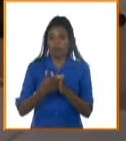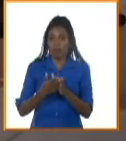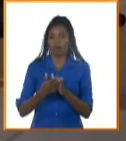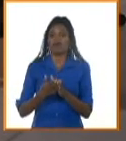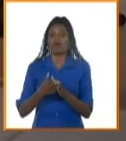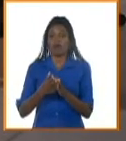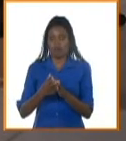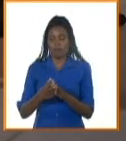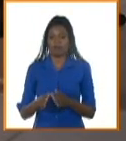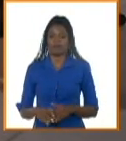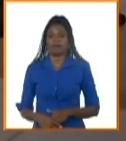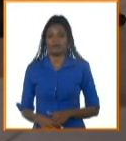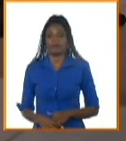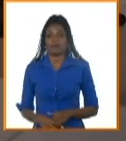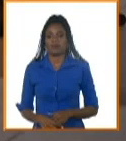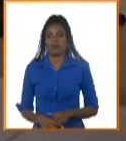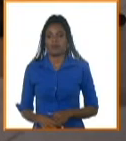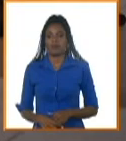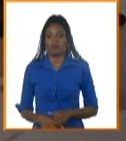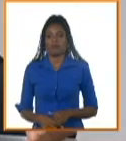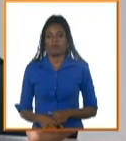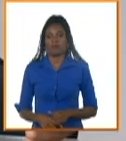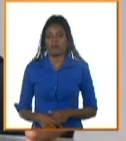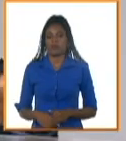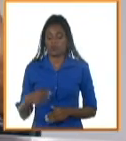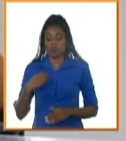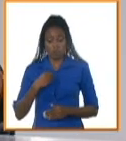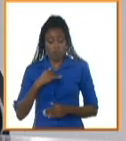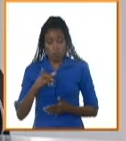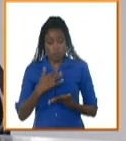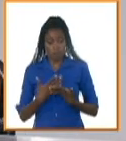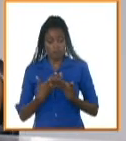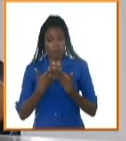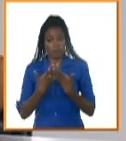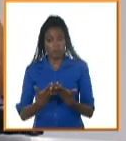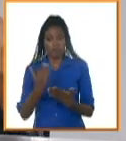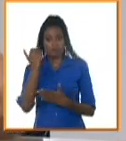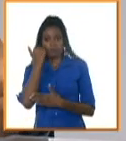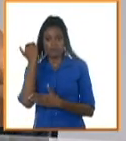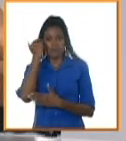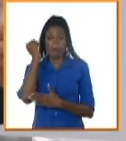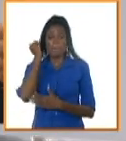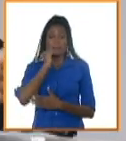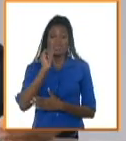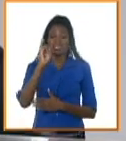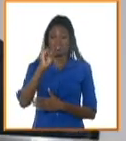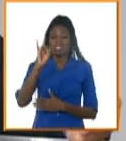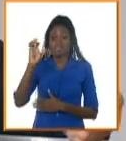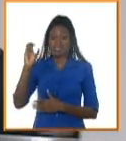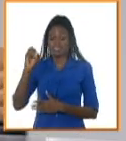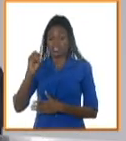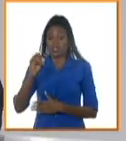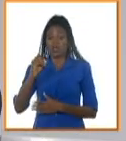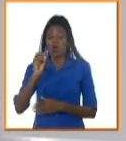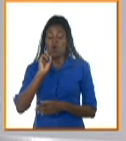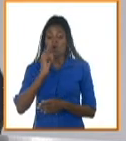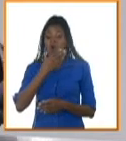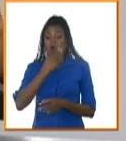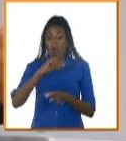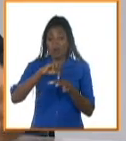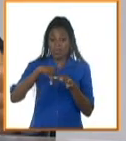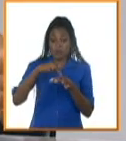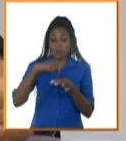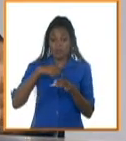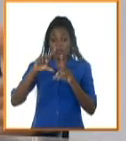crear cultura para lo cual También estamos ofreciendo las capacidades de los más de 600 joven Club que tenemos en el país